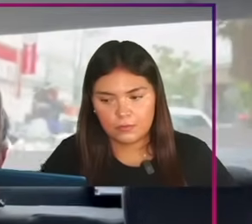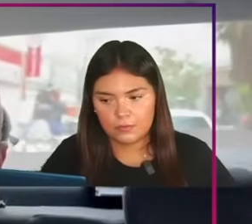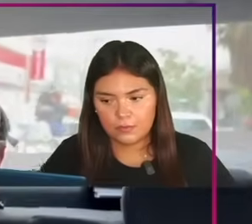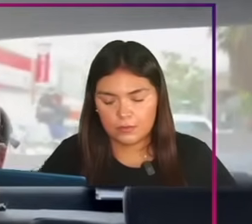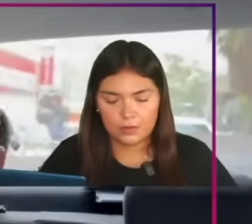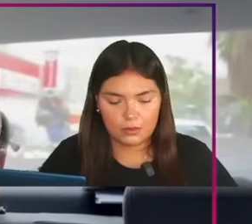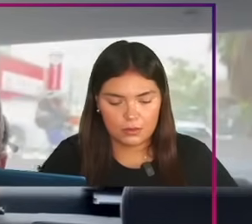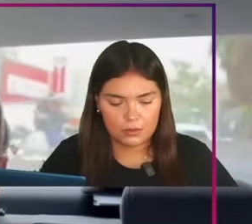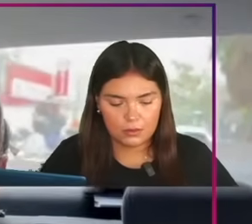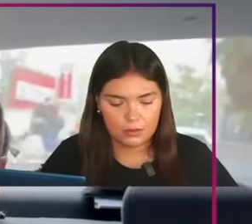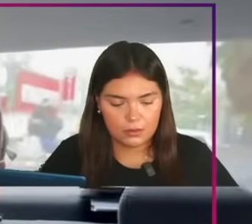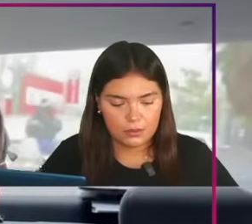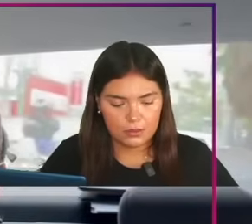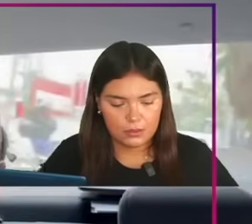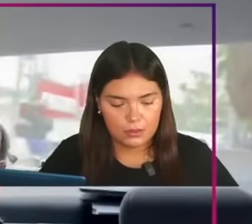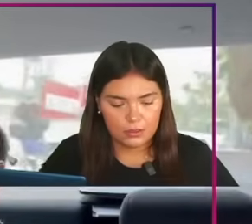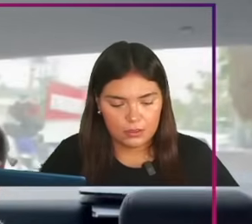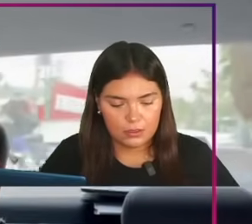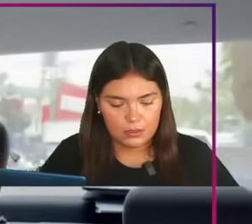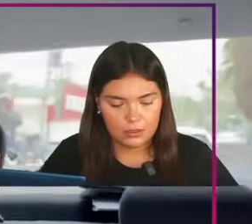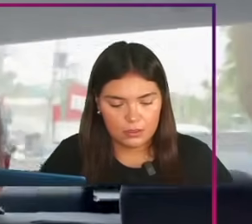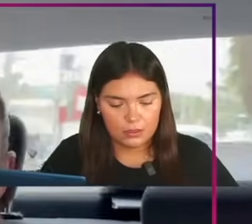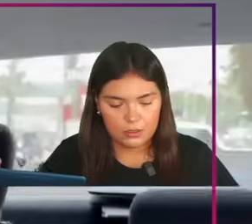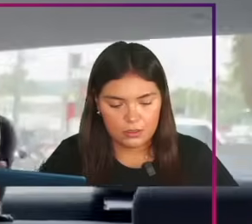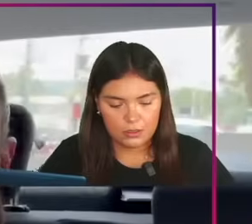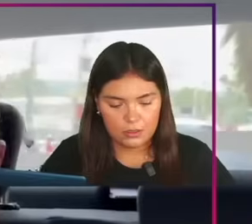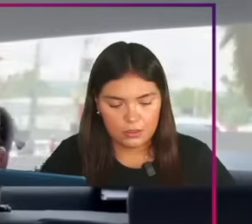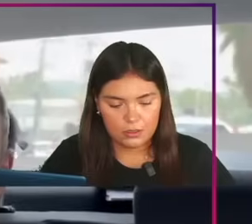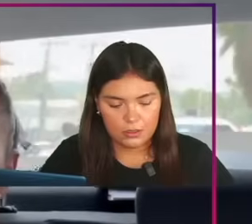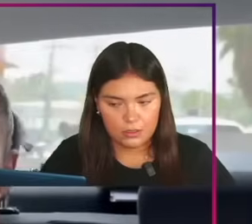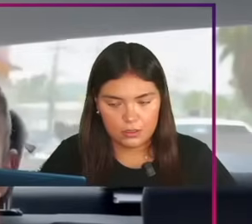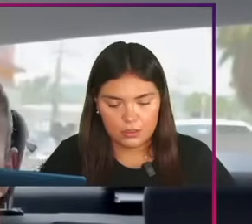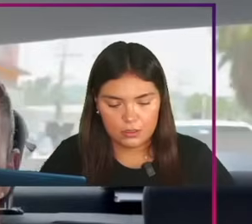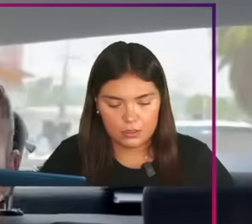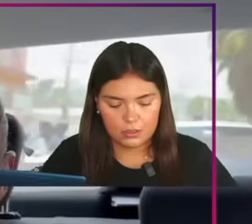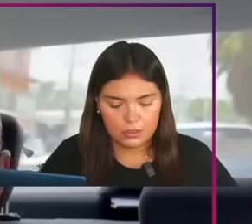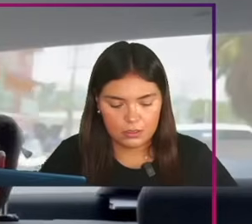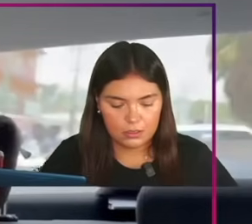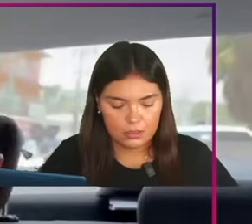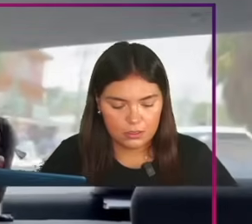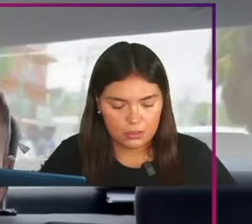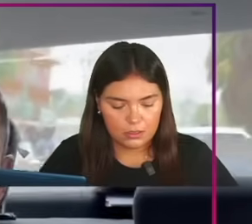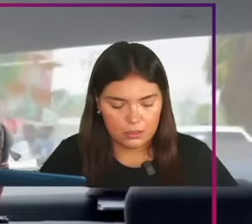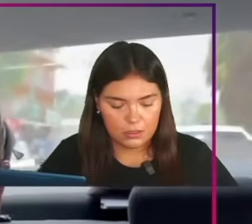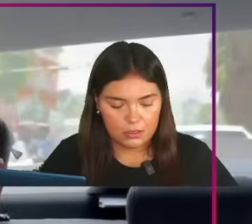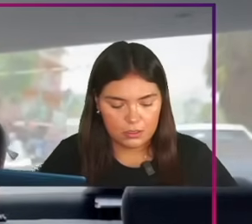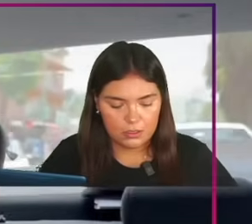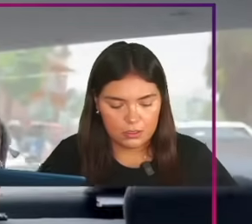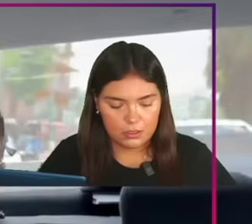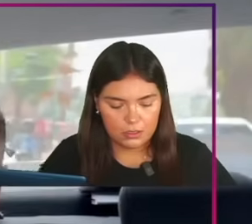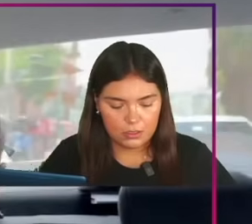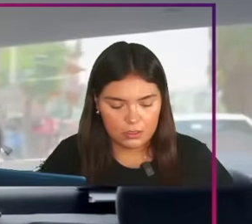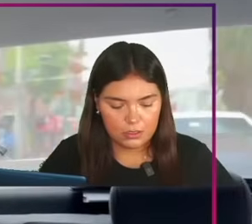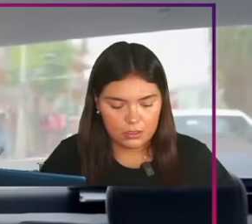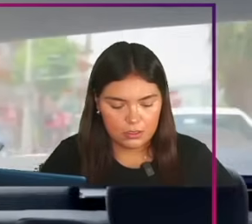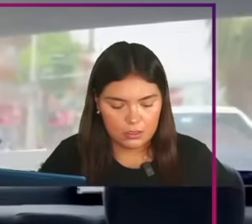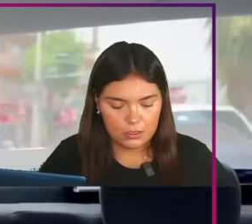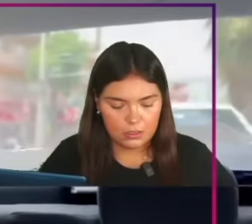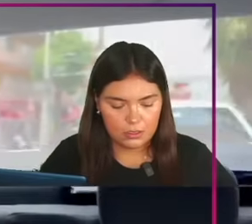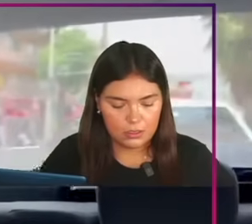seguir transformando a México con nuestros principios nuestras causas por un México con